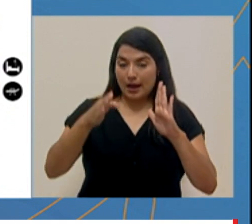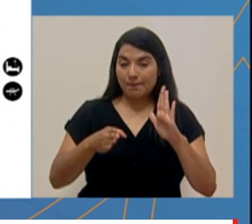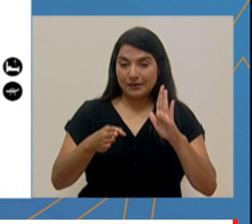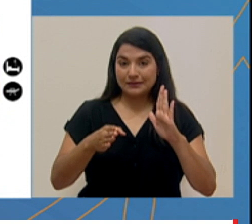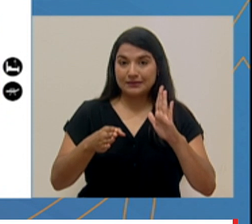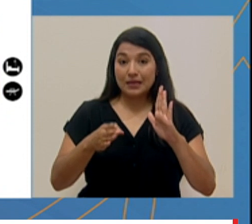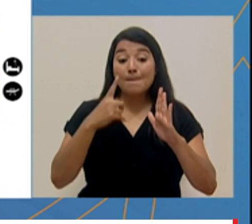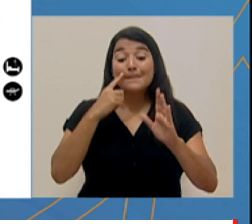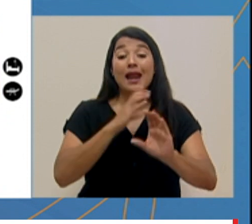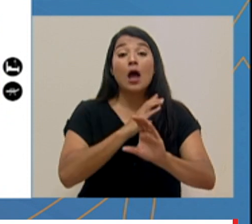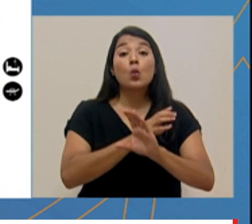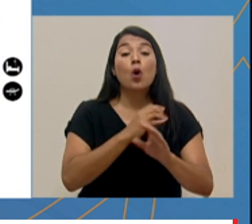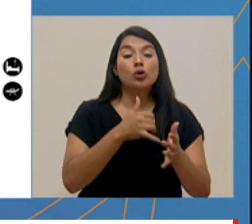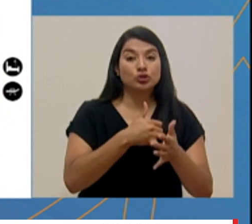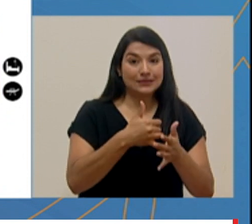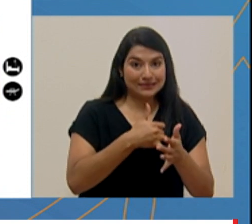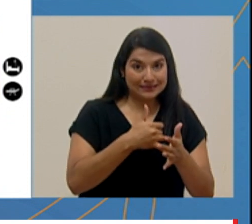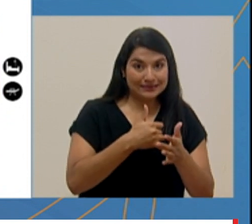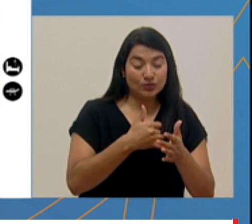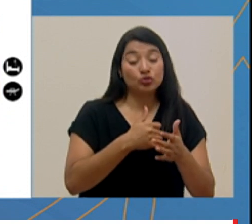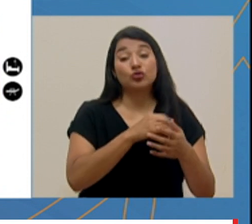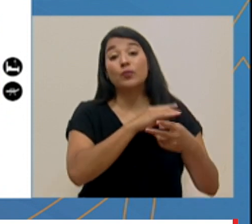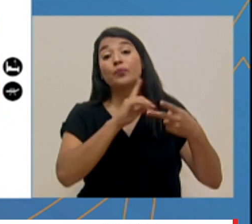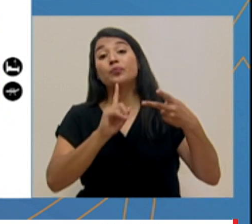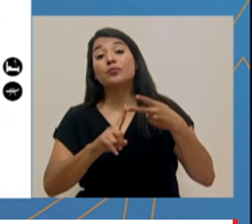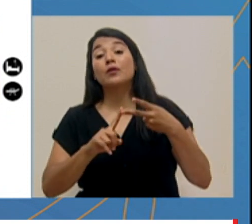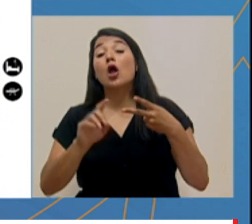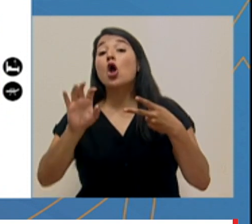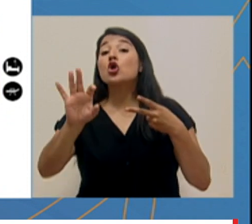camas de cuidados intensivos y